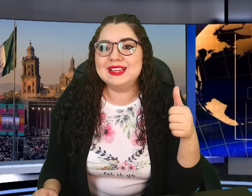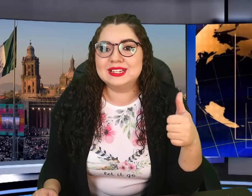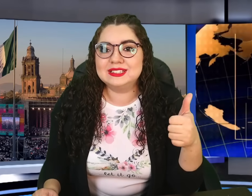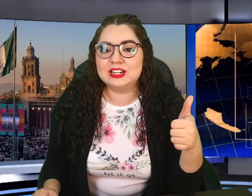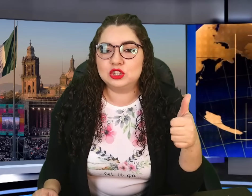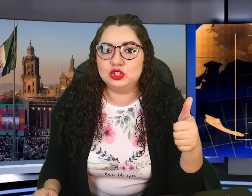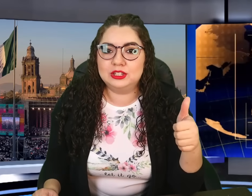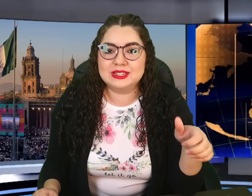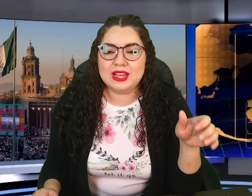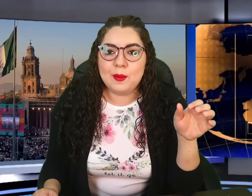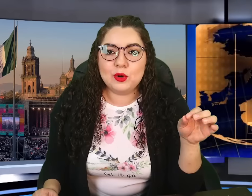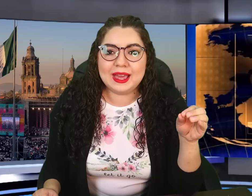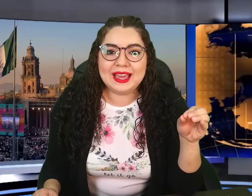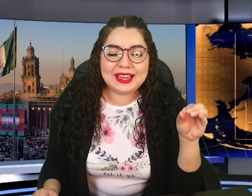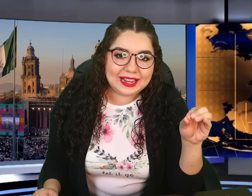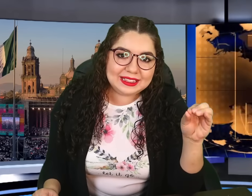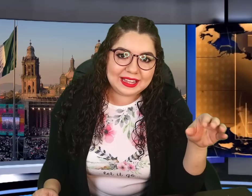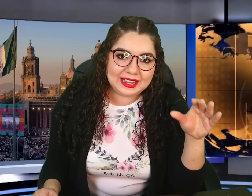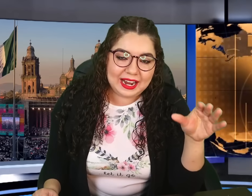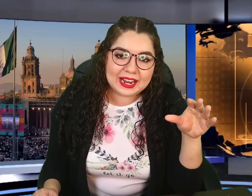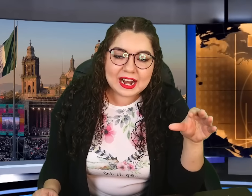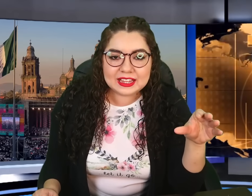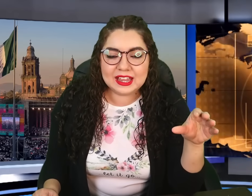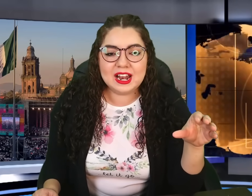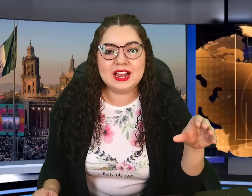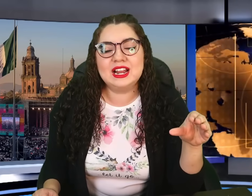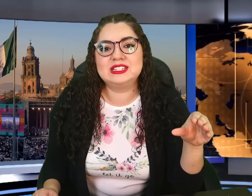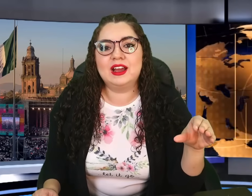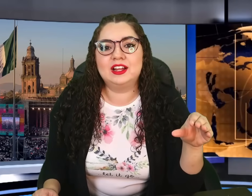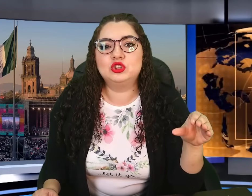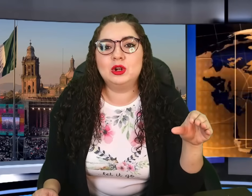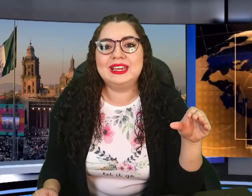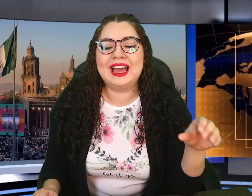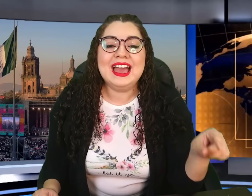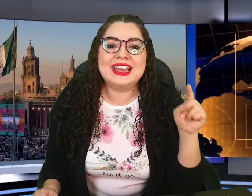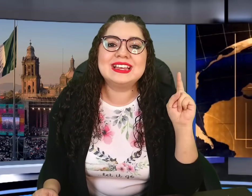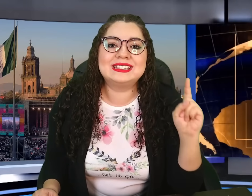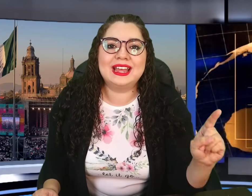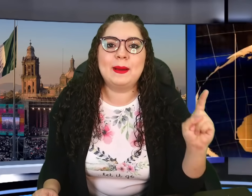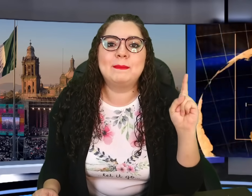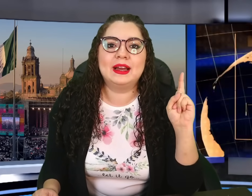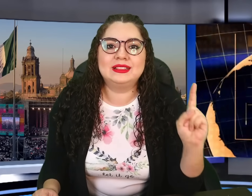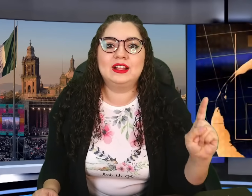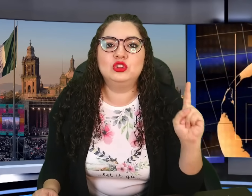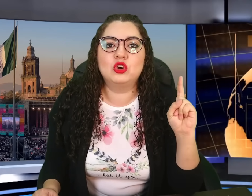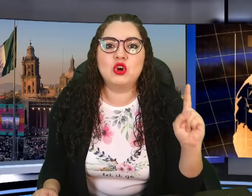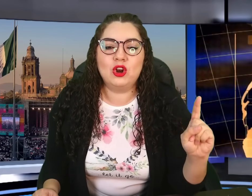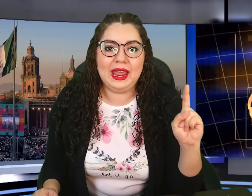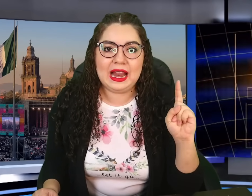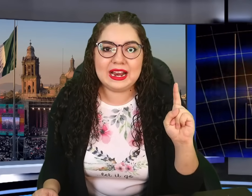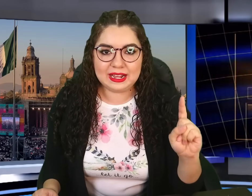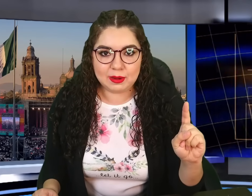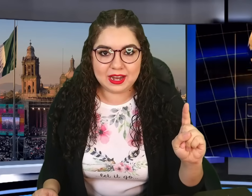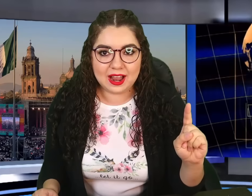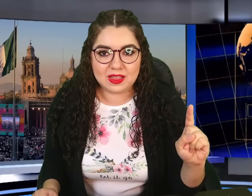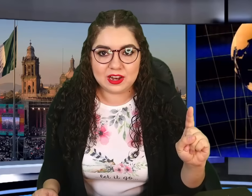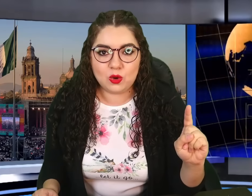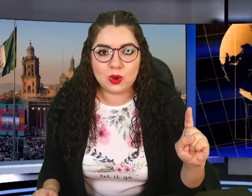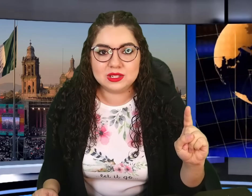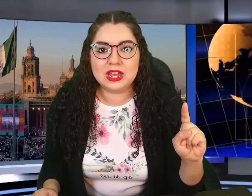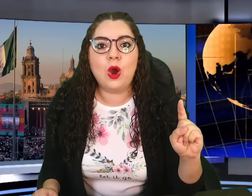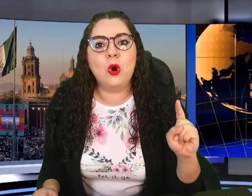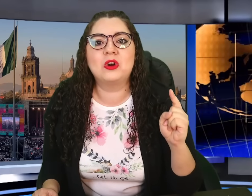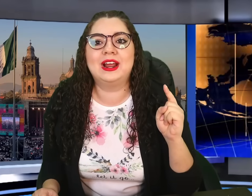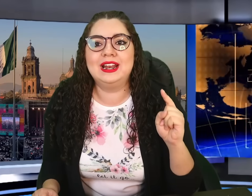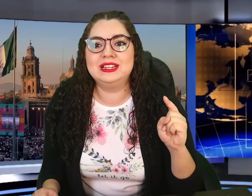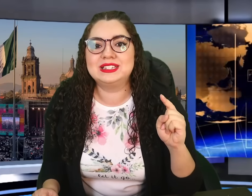porque hay sacerdotes, porque hay gente de la jerarquía de la Iglesia Católica que está pactando con el crimen y la